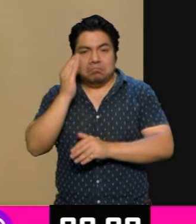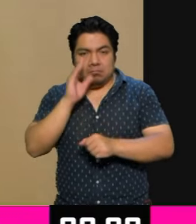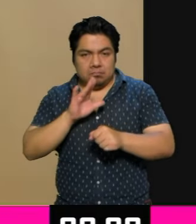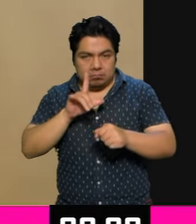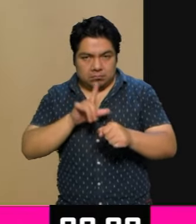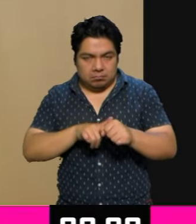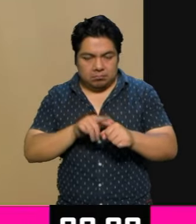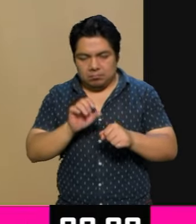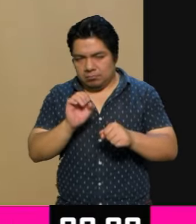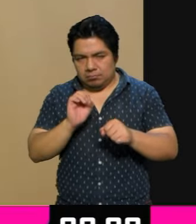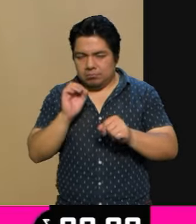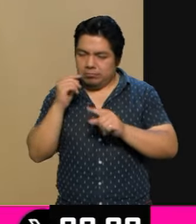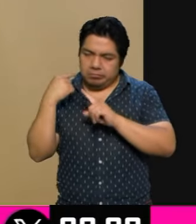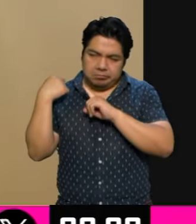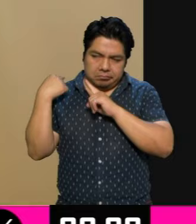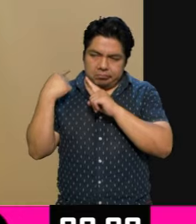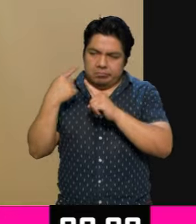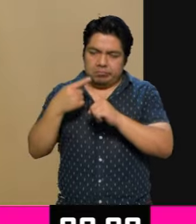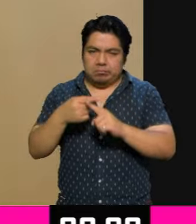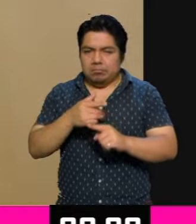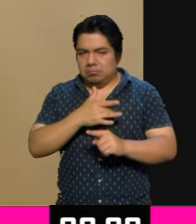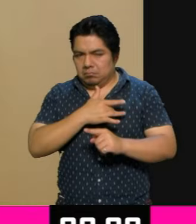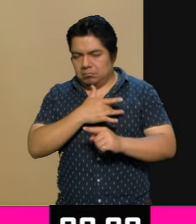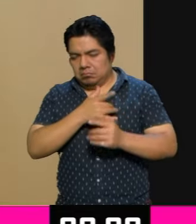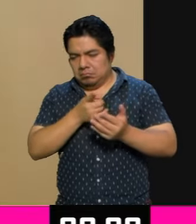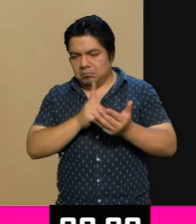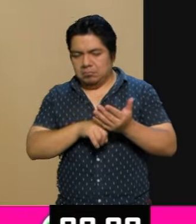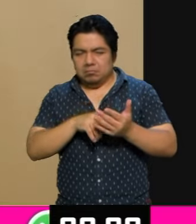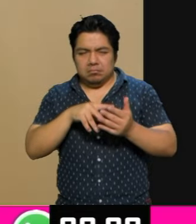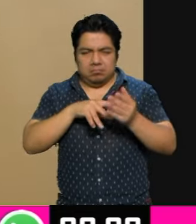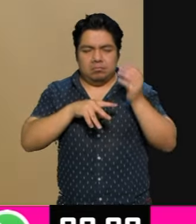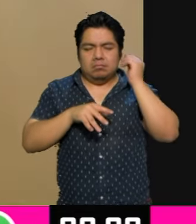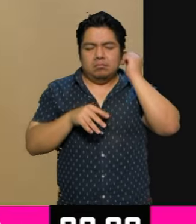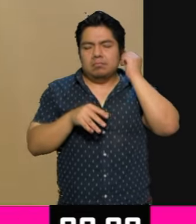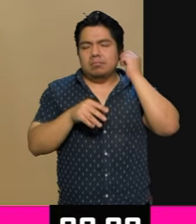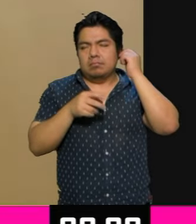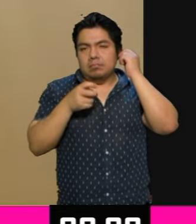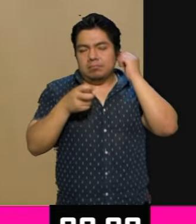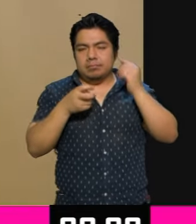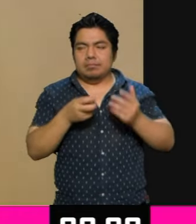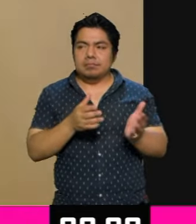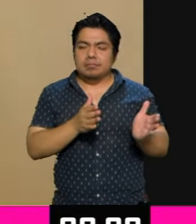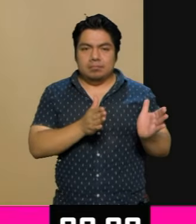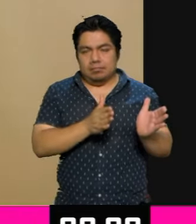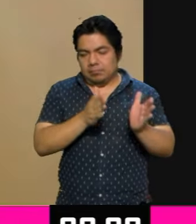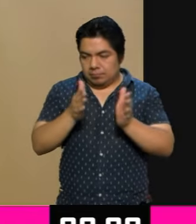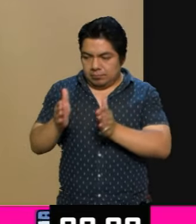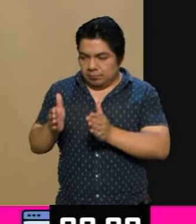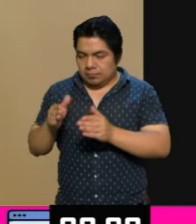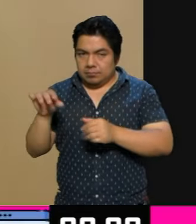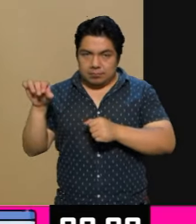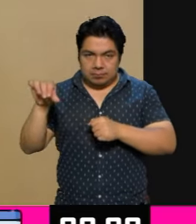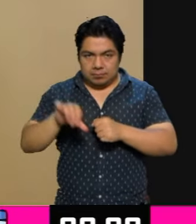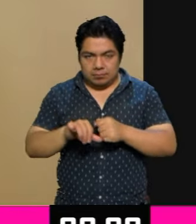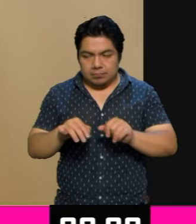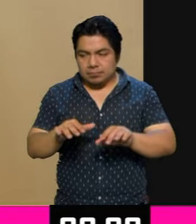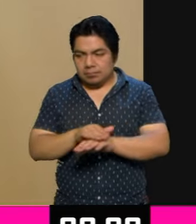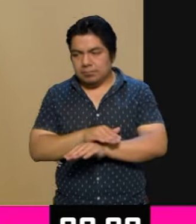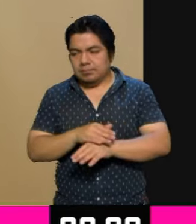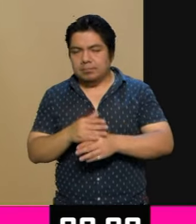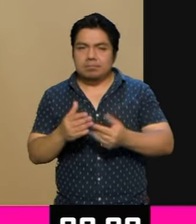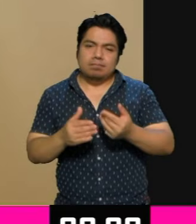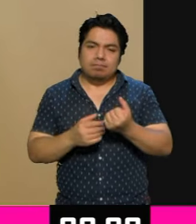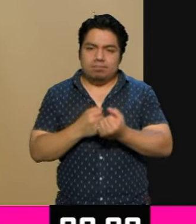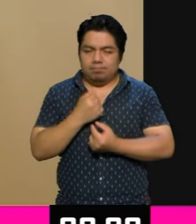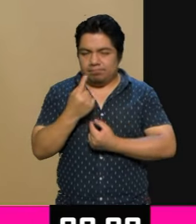no. Viene grabado en nuestro corazón. Bueno, esto, pasado al día de hoy, es uno